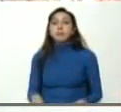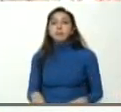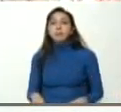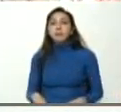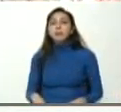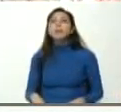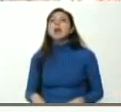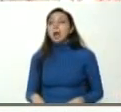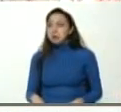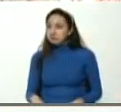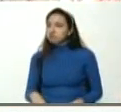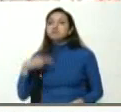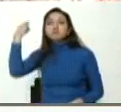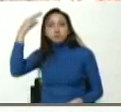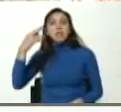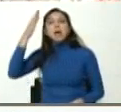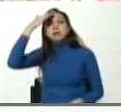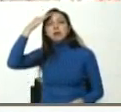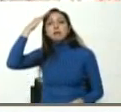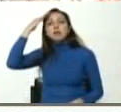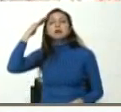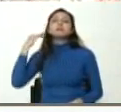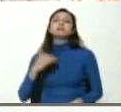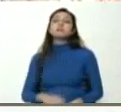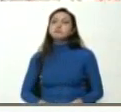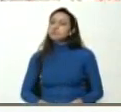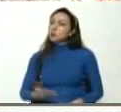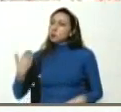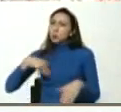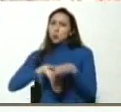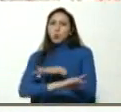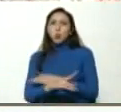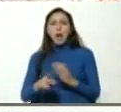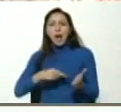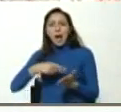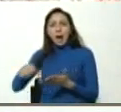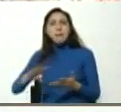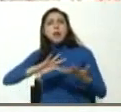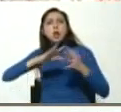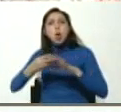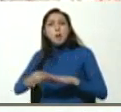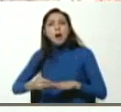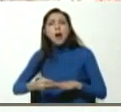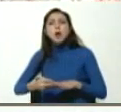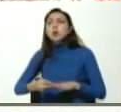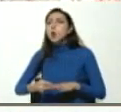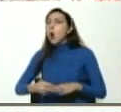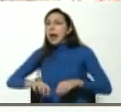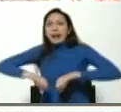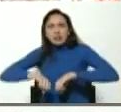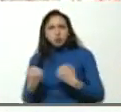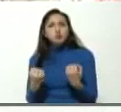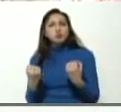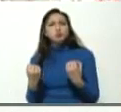puso pie en tierra y se fue a caminar los barrios que estaban todavía destruido